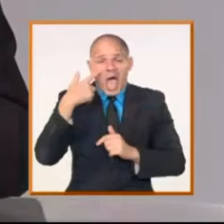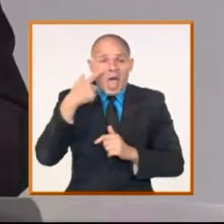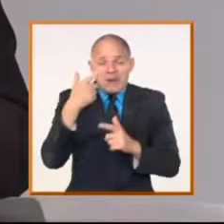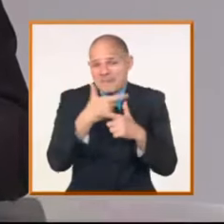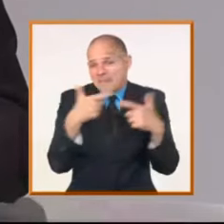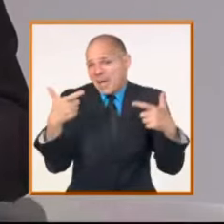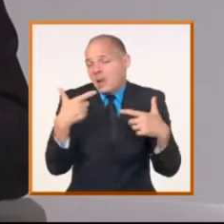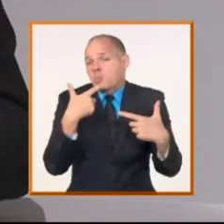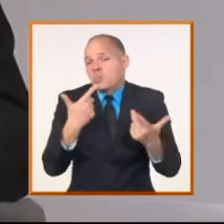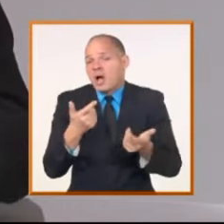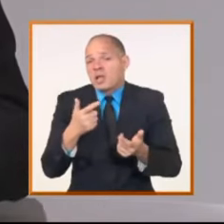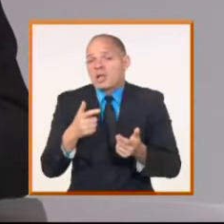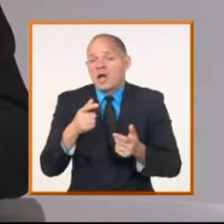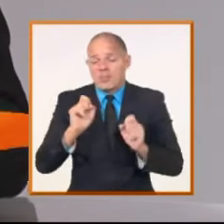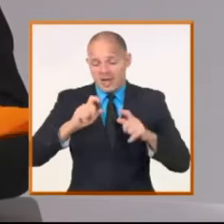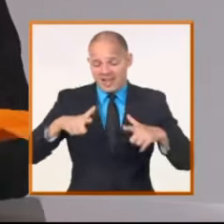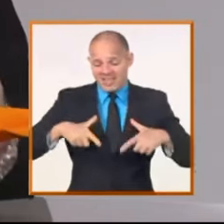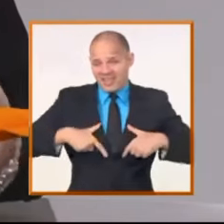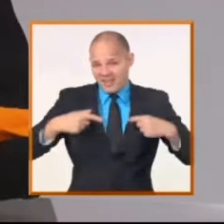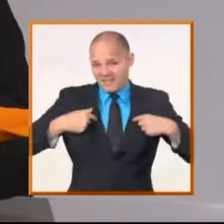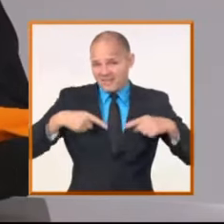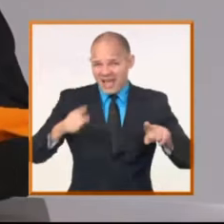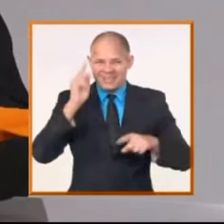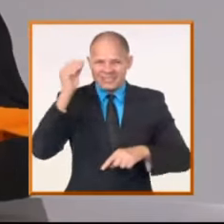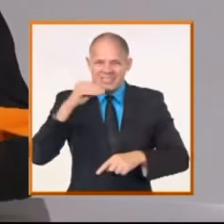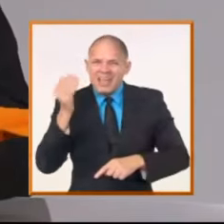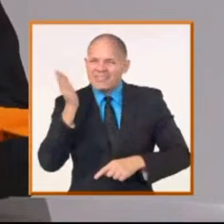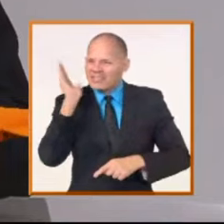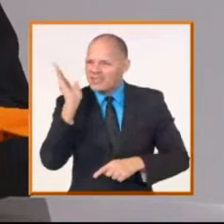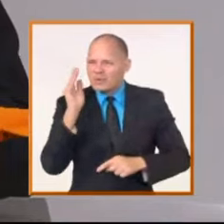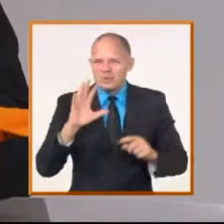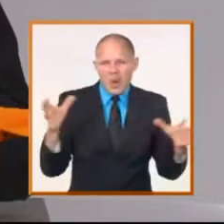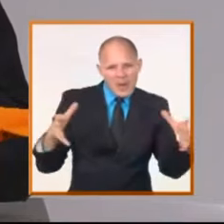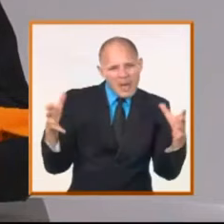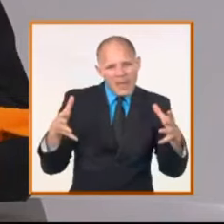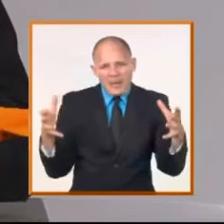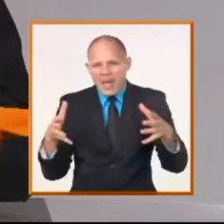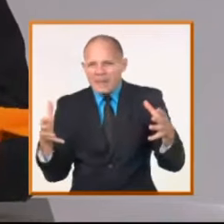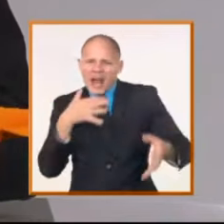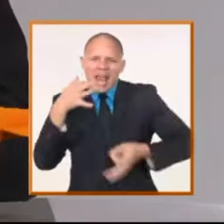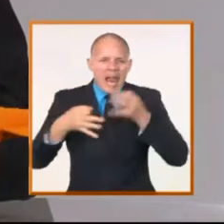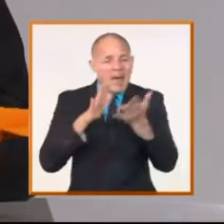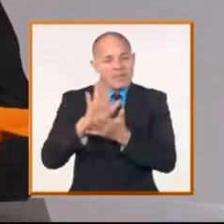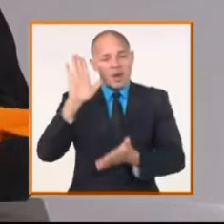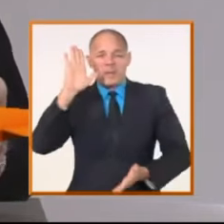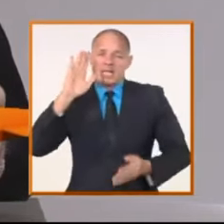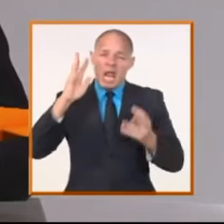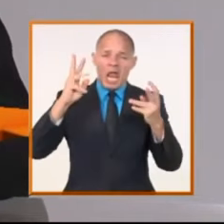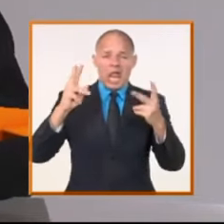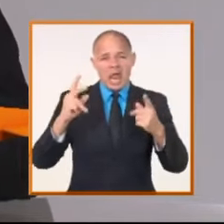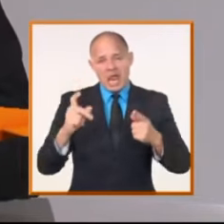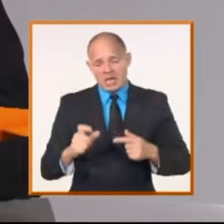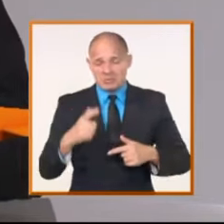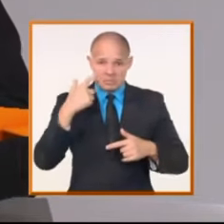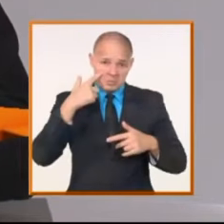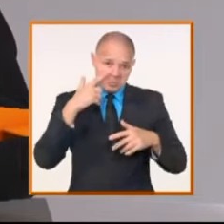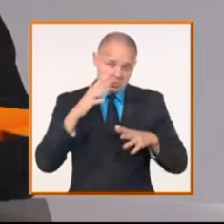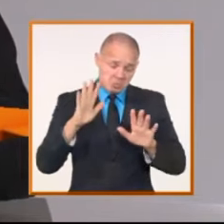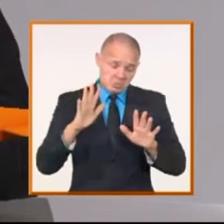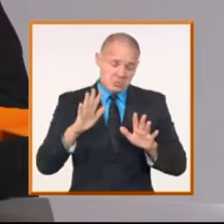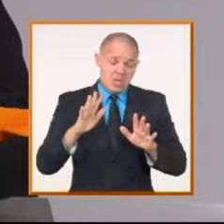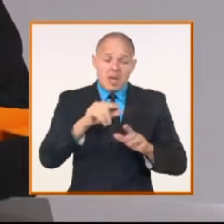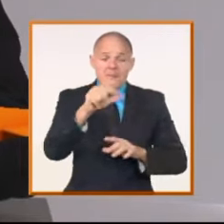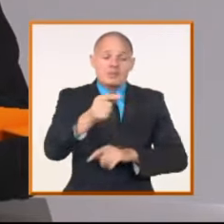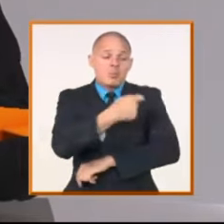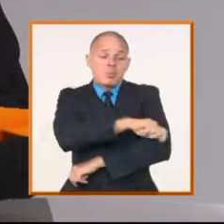esencias y el objetivo que tenga un programa o no, incluso la existencia de un programa de gobierno o no, es punto menos que irrelevante en ese contexto.